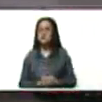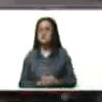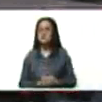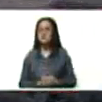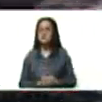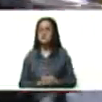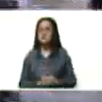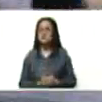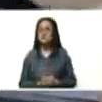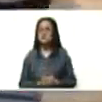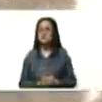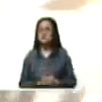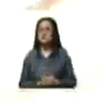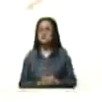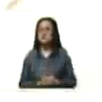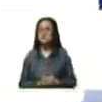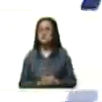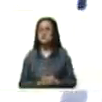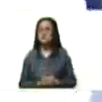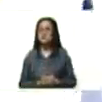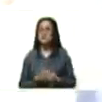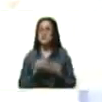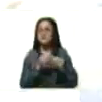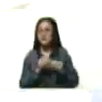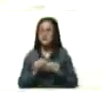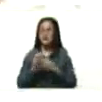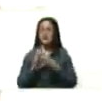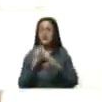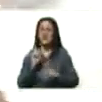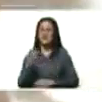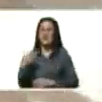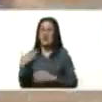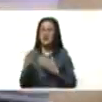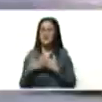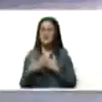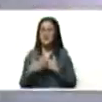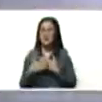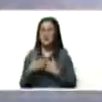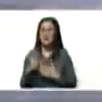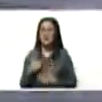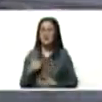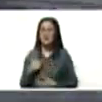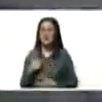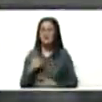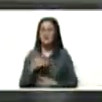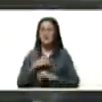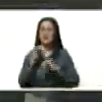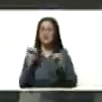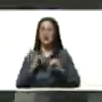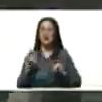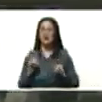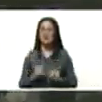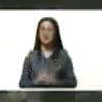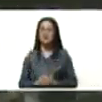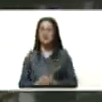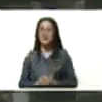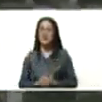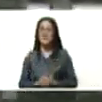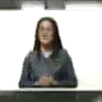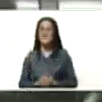Arreglando los trenes. Cada vez que salga un tren reparado me tienen que avisar. Para yo estar feliz. ¿Qué más tienes por ahí aquí? Tenemos